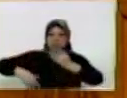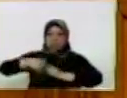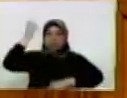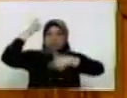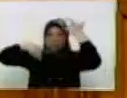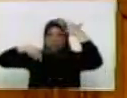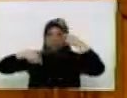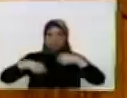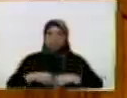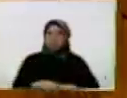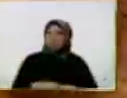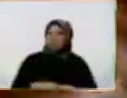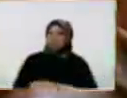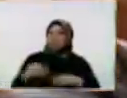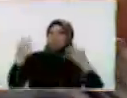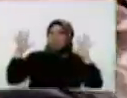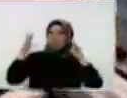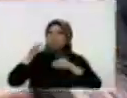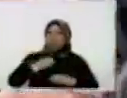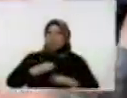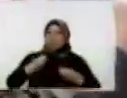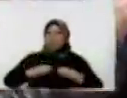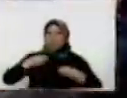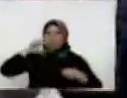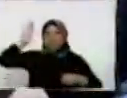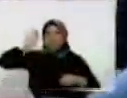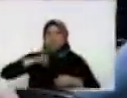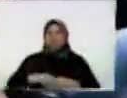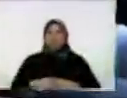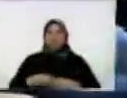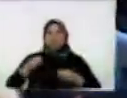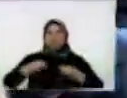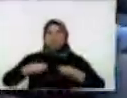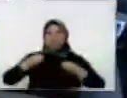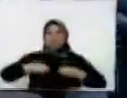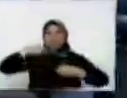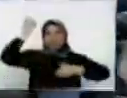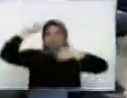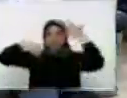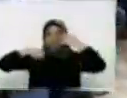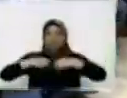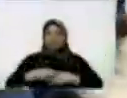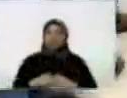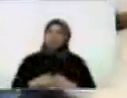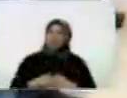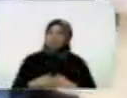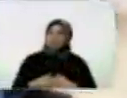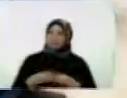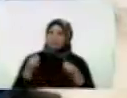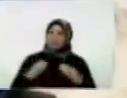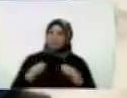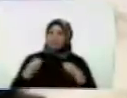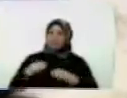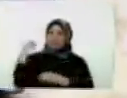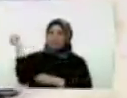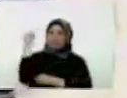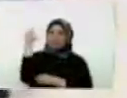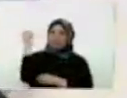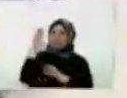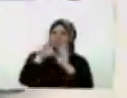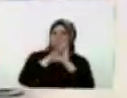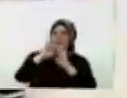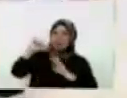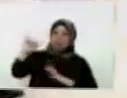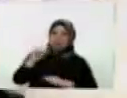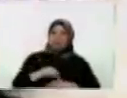comandante Chávez. ¡Que viva la patria! ¡Viva el comandante Chávez! ¡Viva la Asamblea Nacional Constituyente!